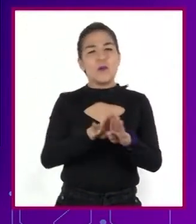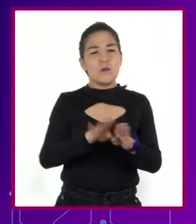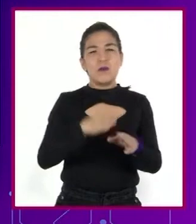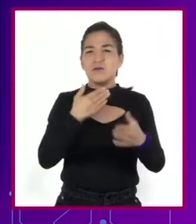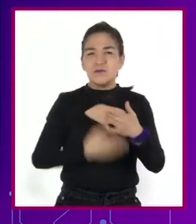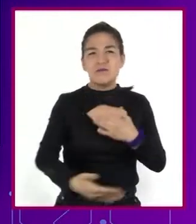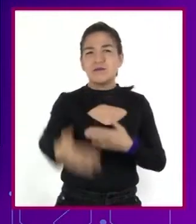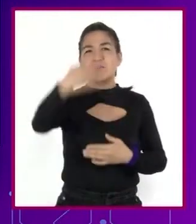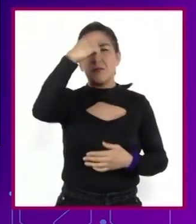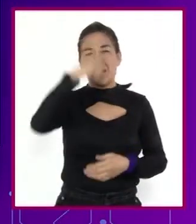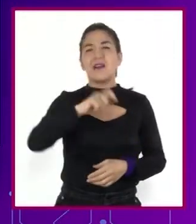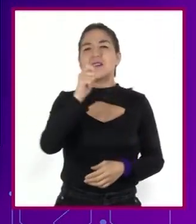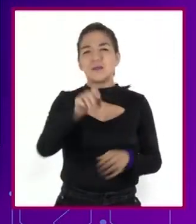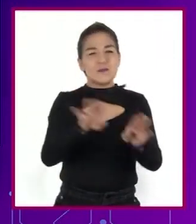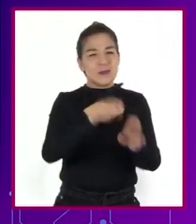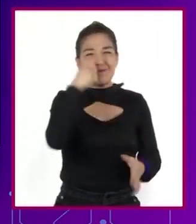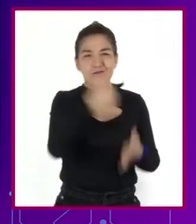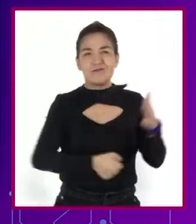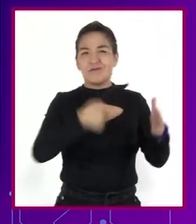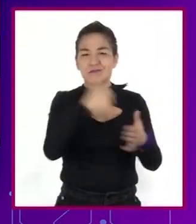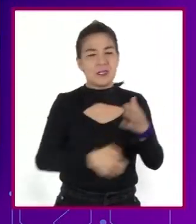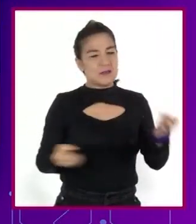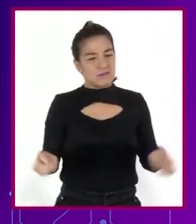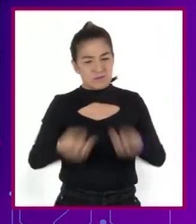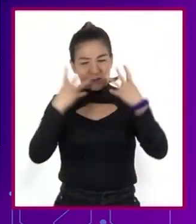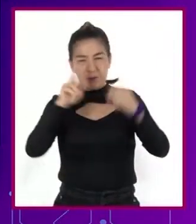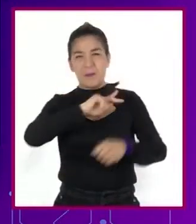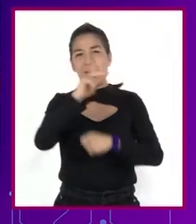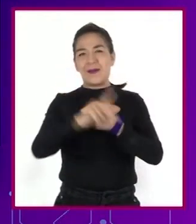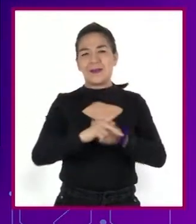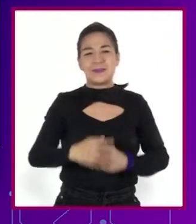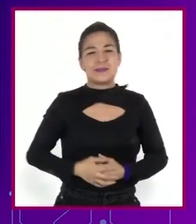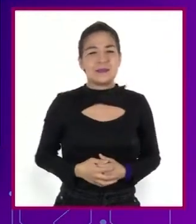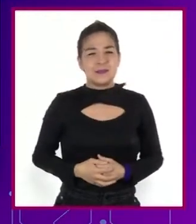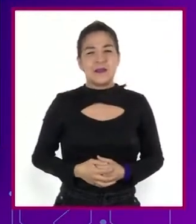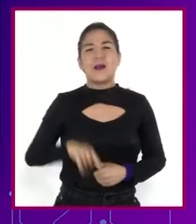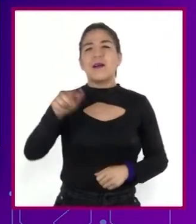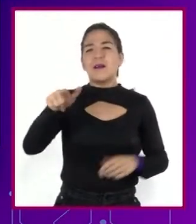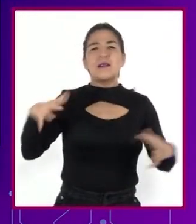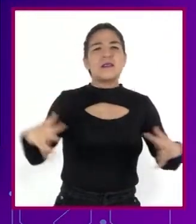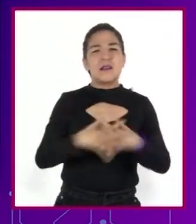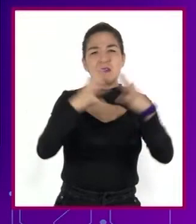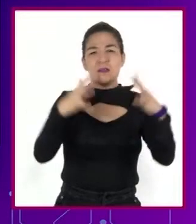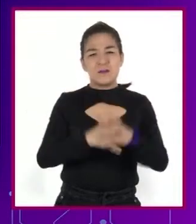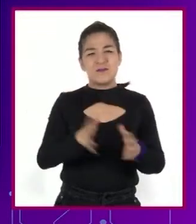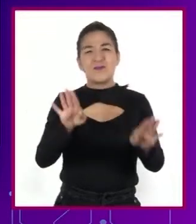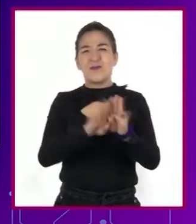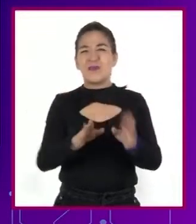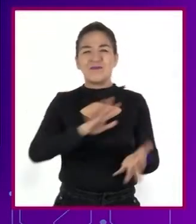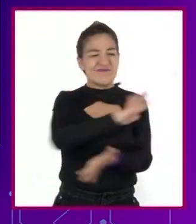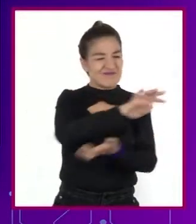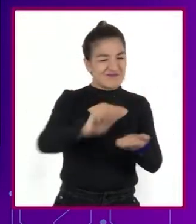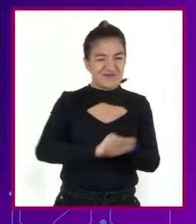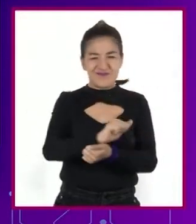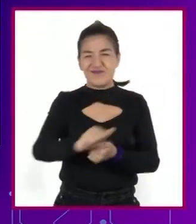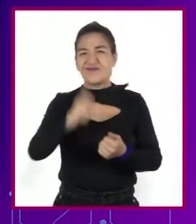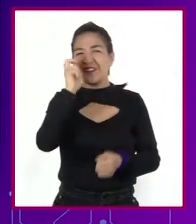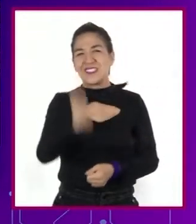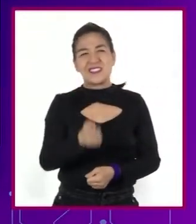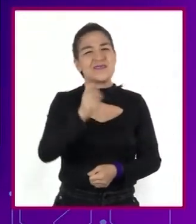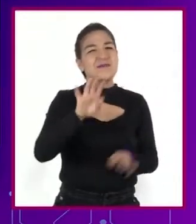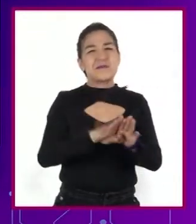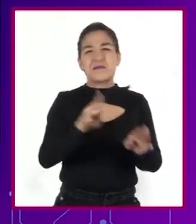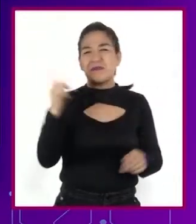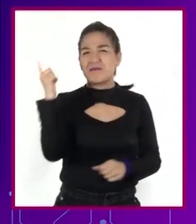camino para exigir su autonomía e independencia. La guerra había dejado un clima de devastación y rencor. Bajo